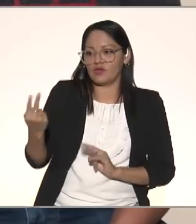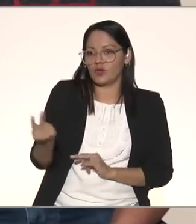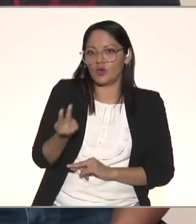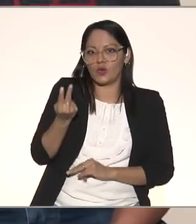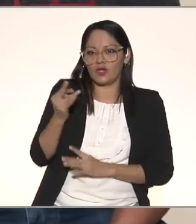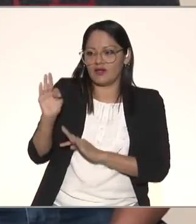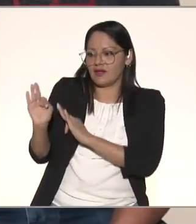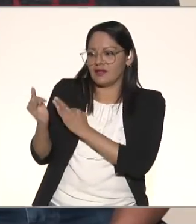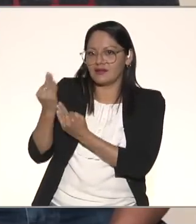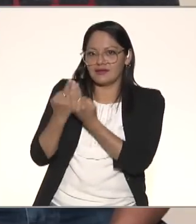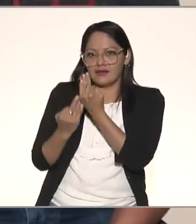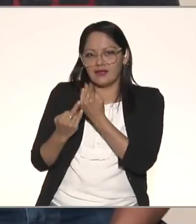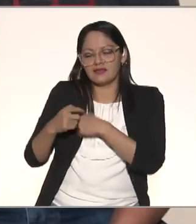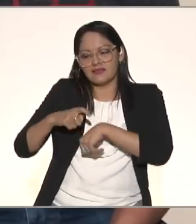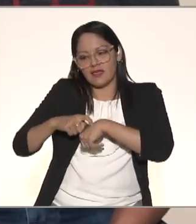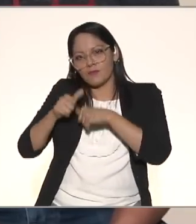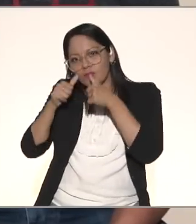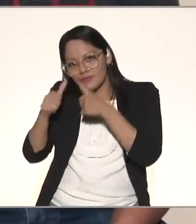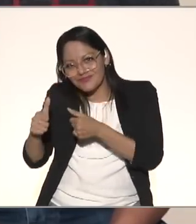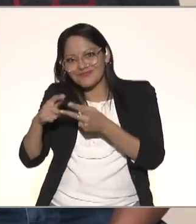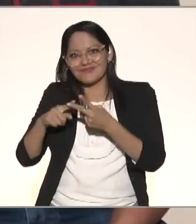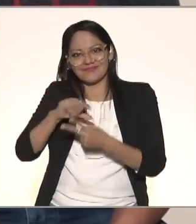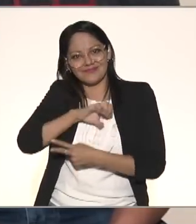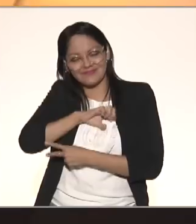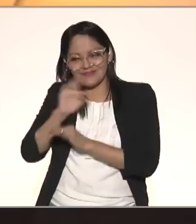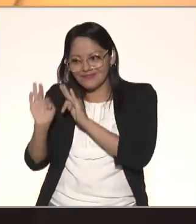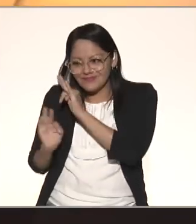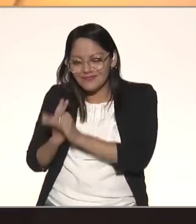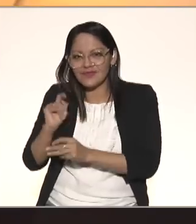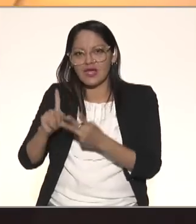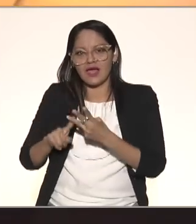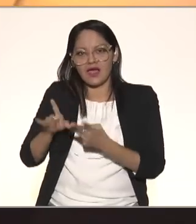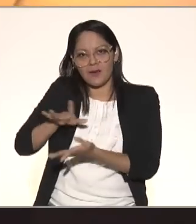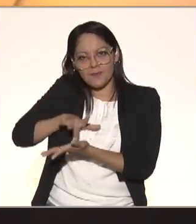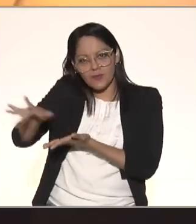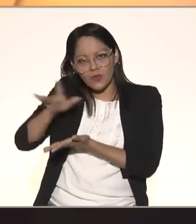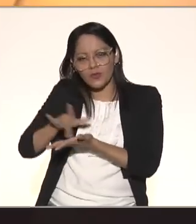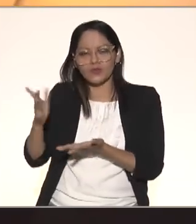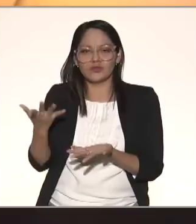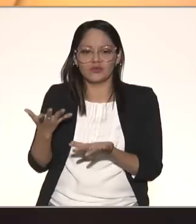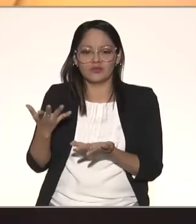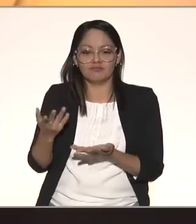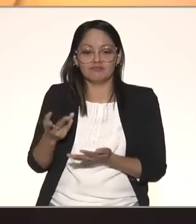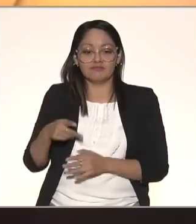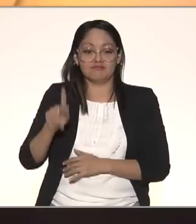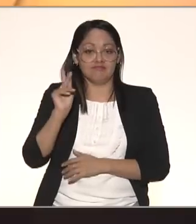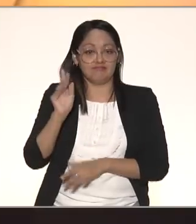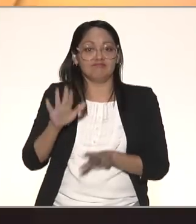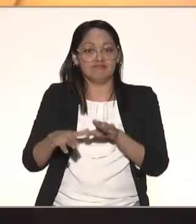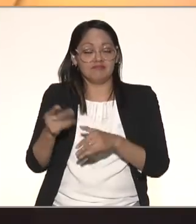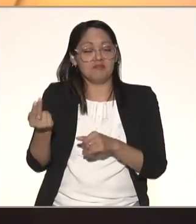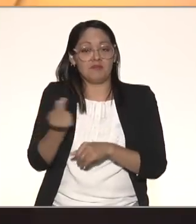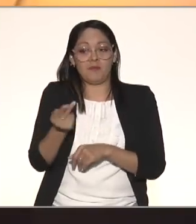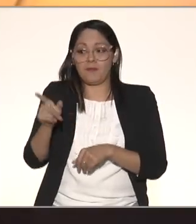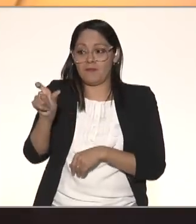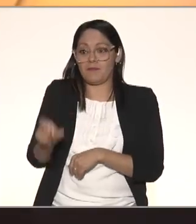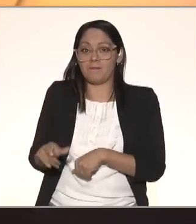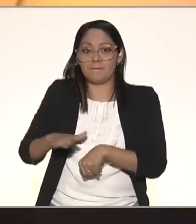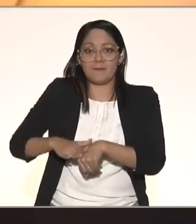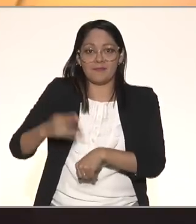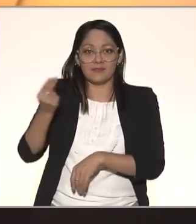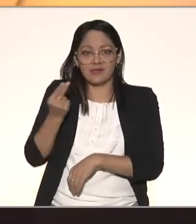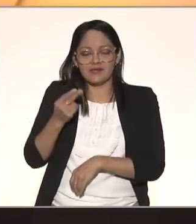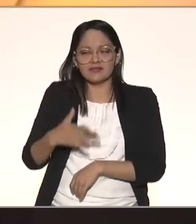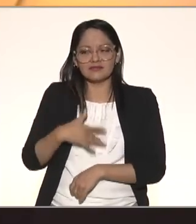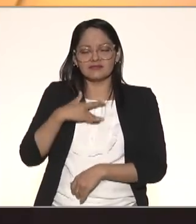dar tiempo, cariño, atención, apoyo, cuando pues más lo necesita la persona y